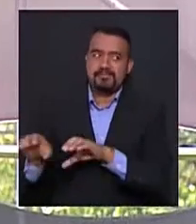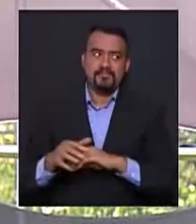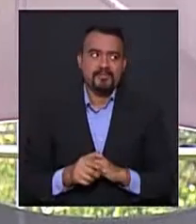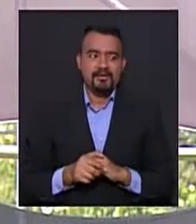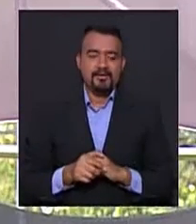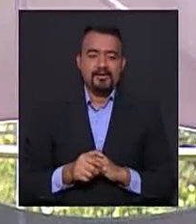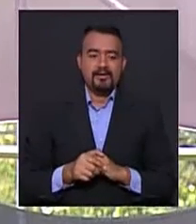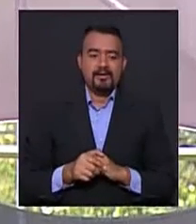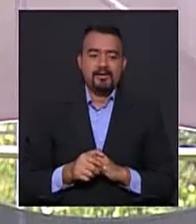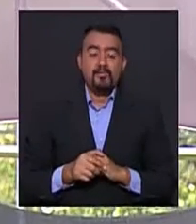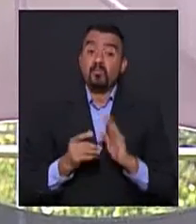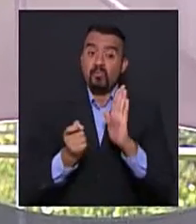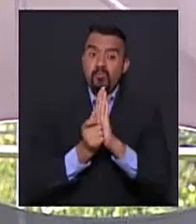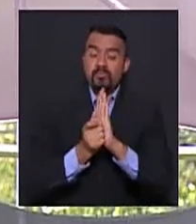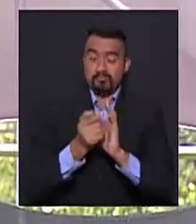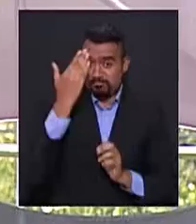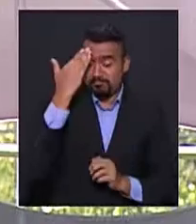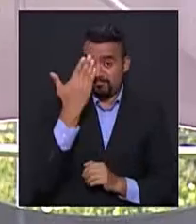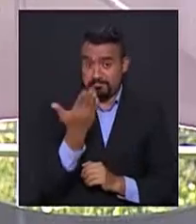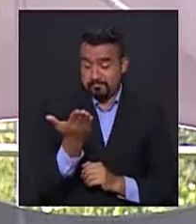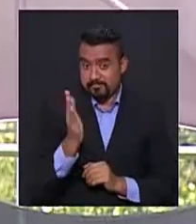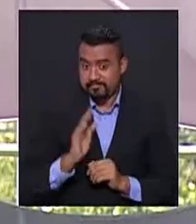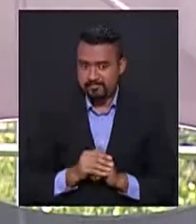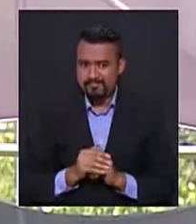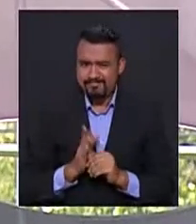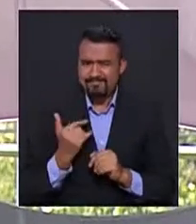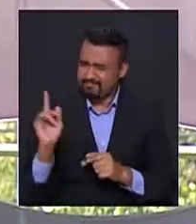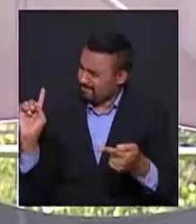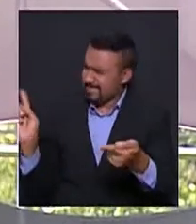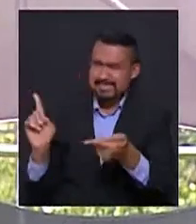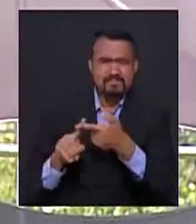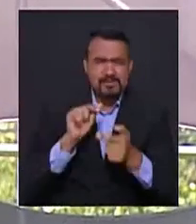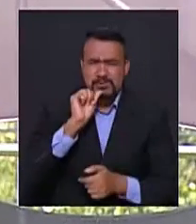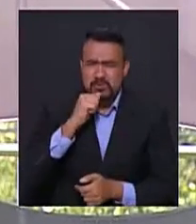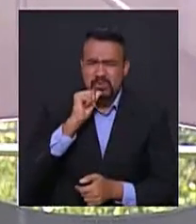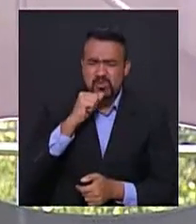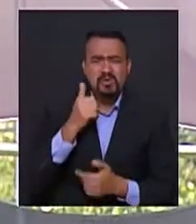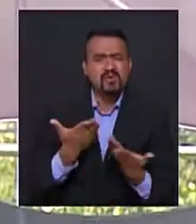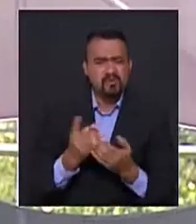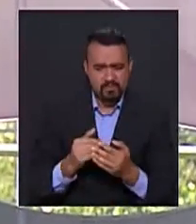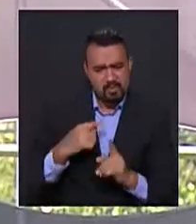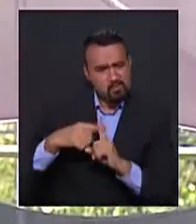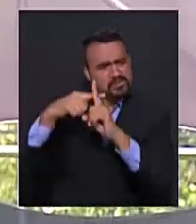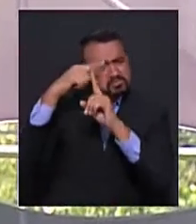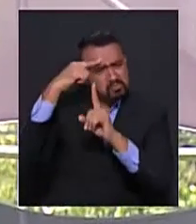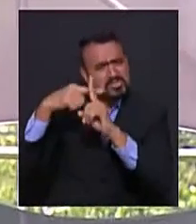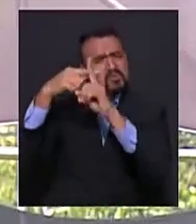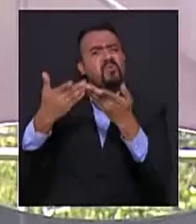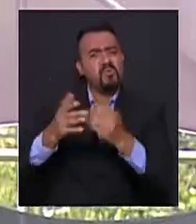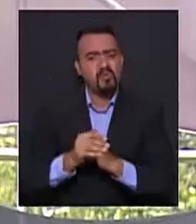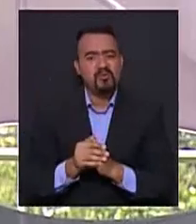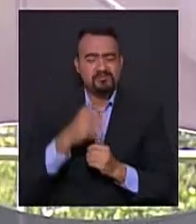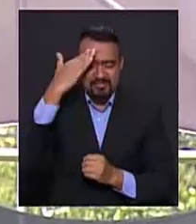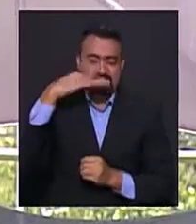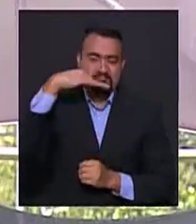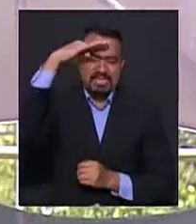Reafirmar que lo que nos ha mantenido en pie luego de tantos golpes es la ilusión de construir un lugar mejor para